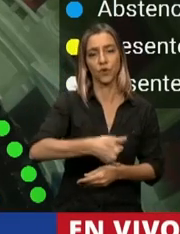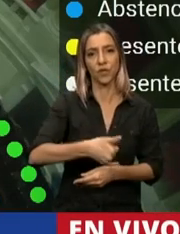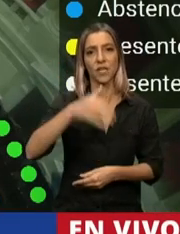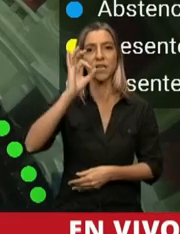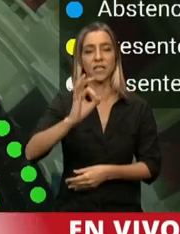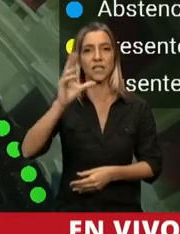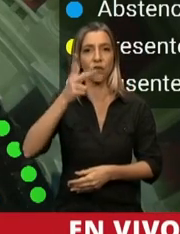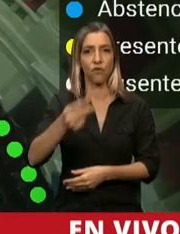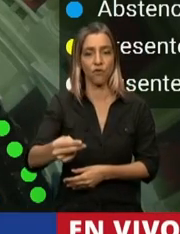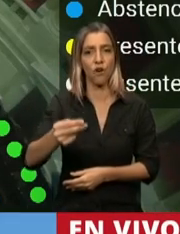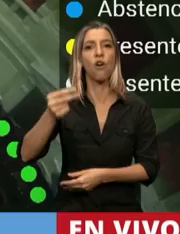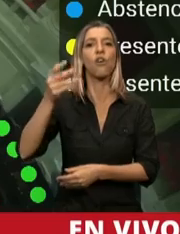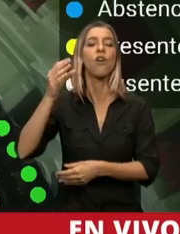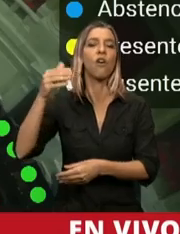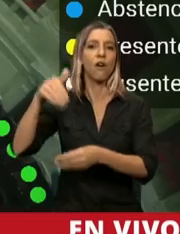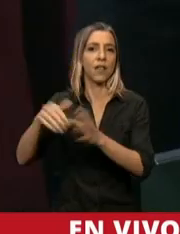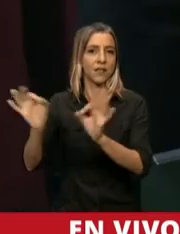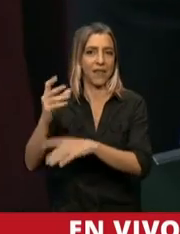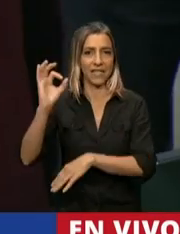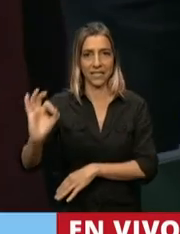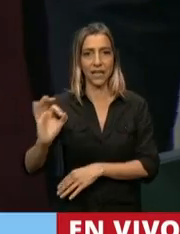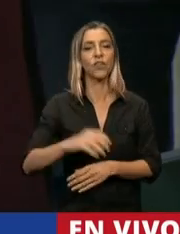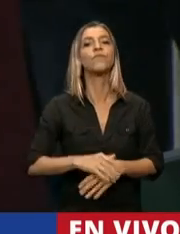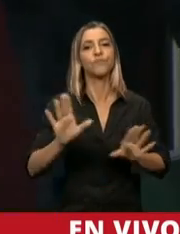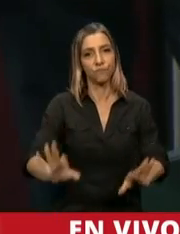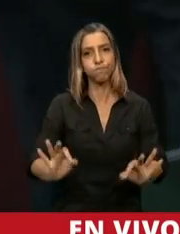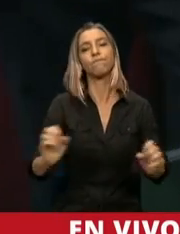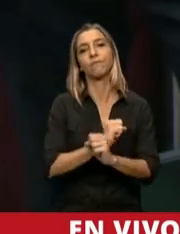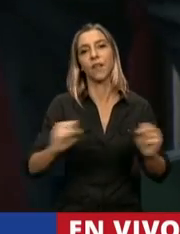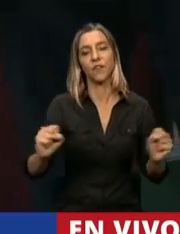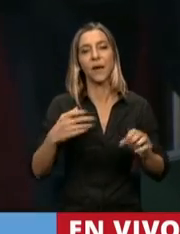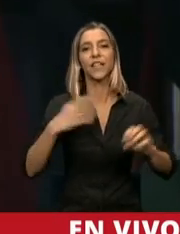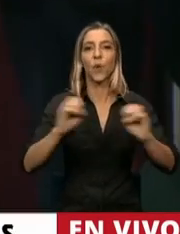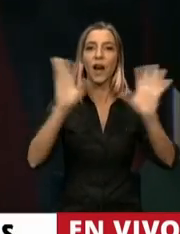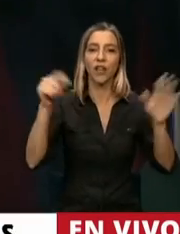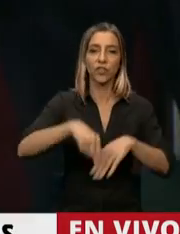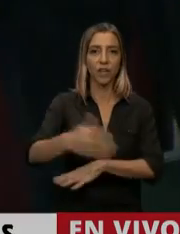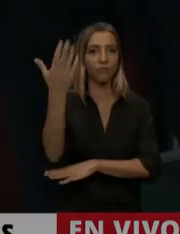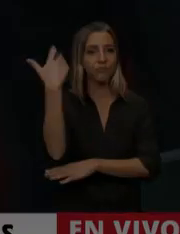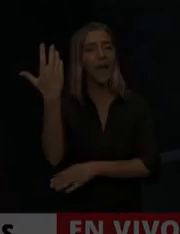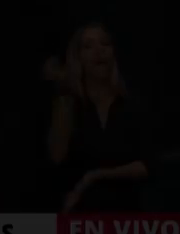negativos 0 abstenciones resulta afirmativo para una aclaración tiene la palabra la diputada romina